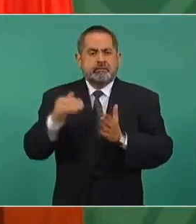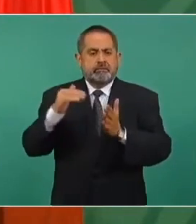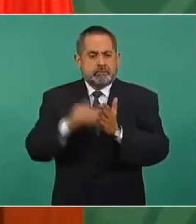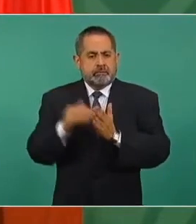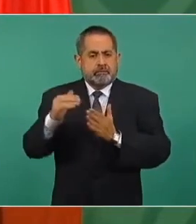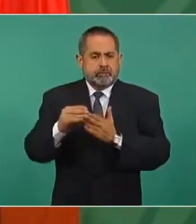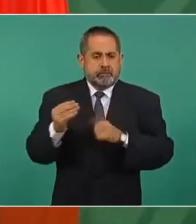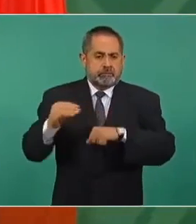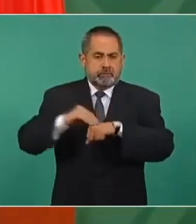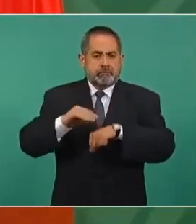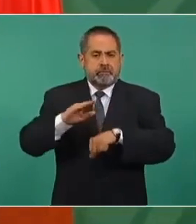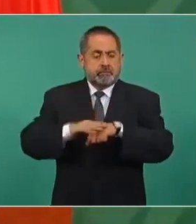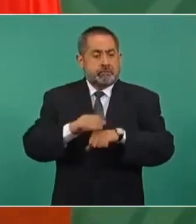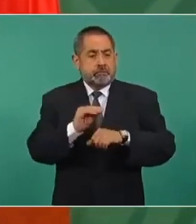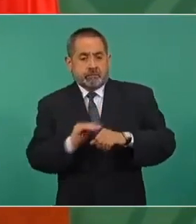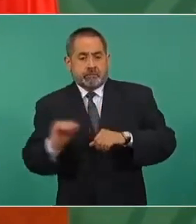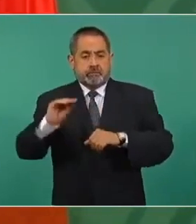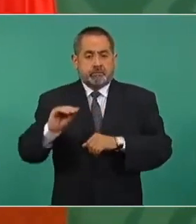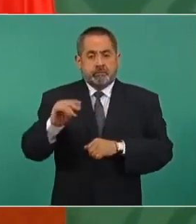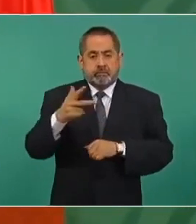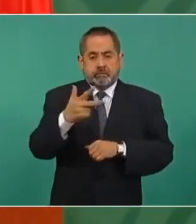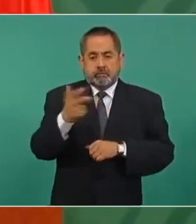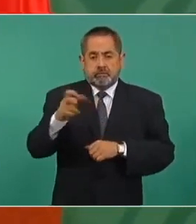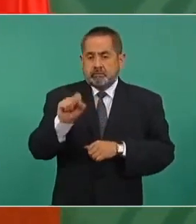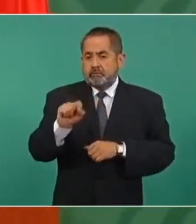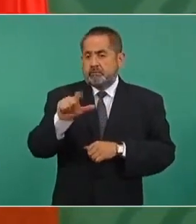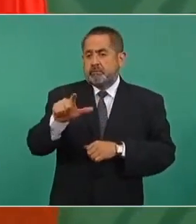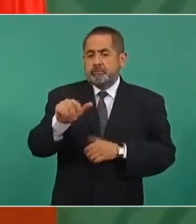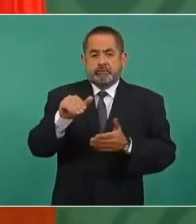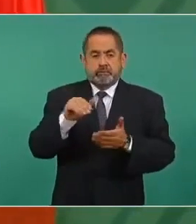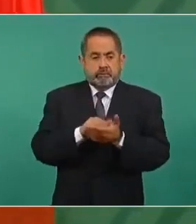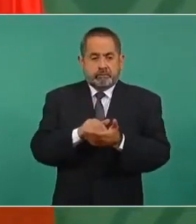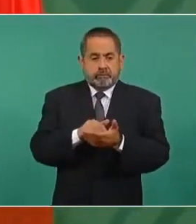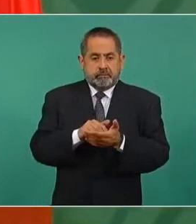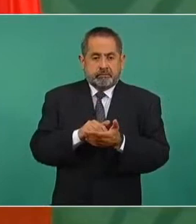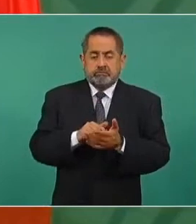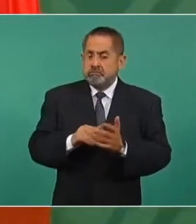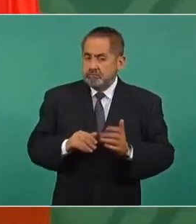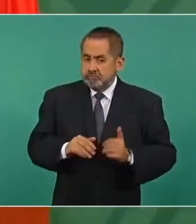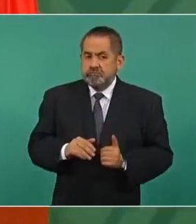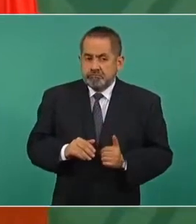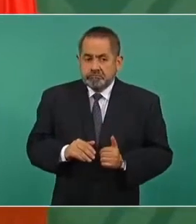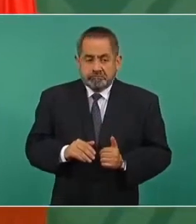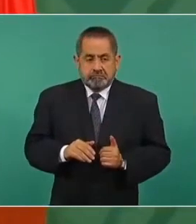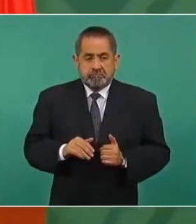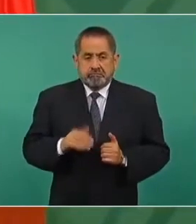725 mil millones a 867 mil. Aquí sí,